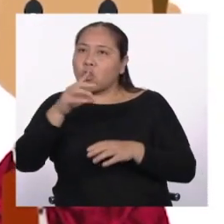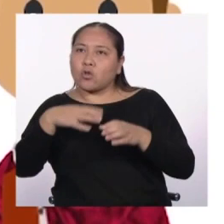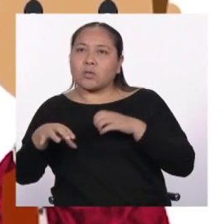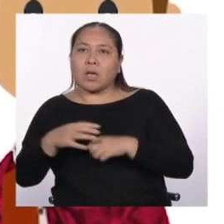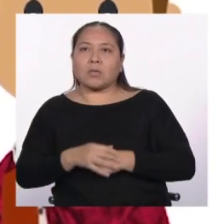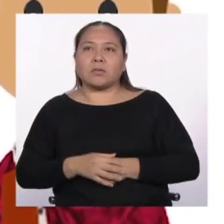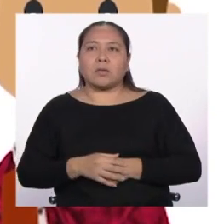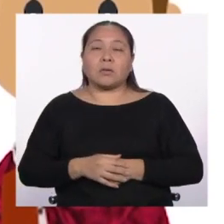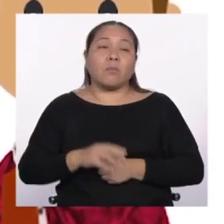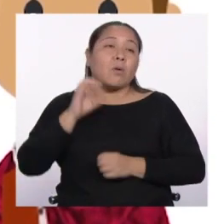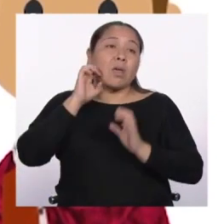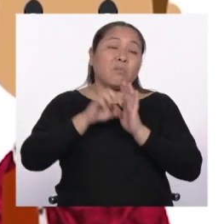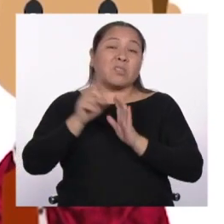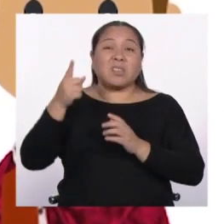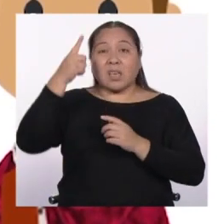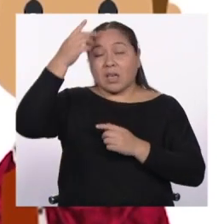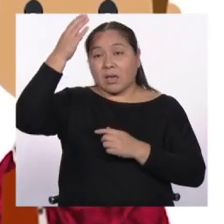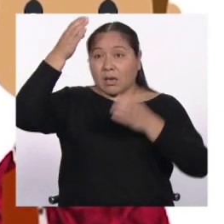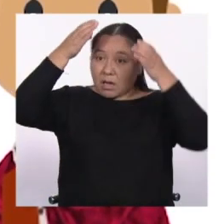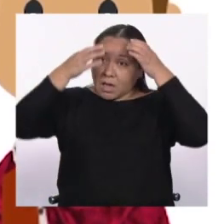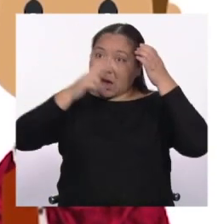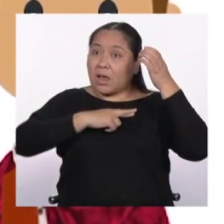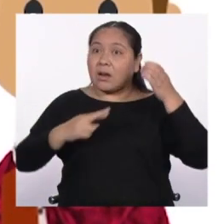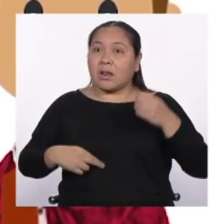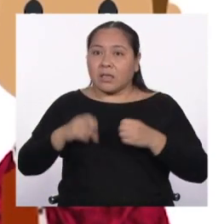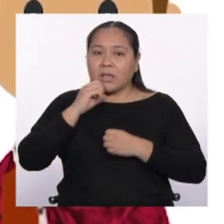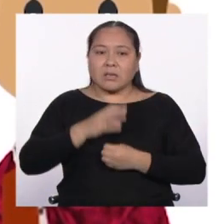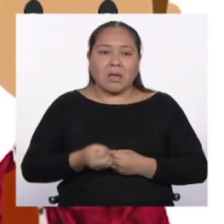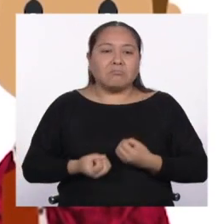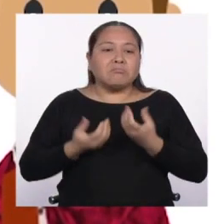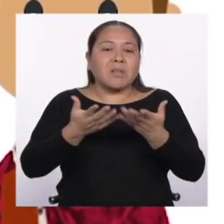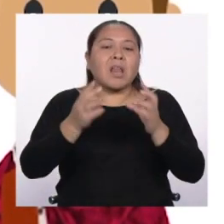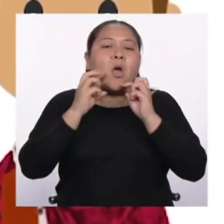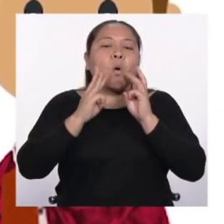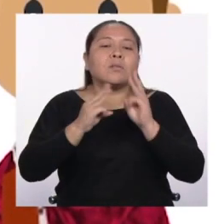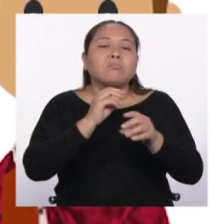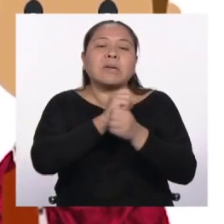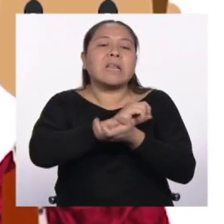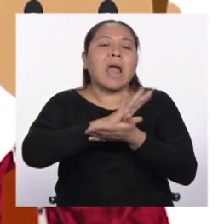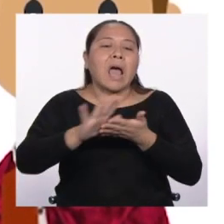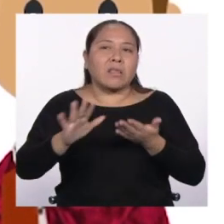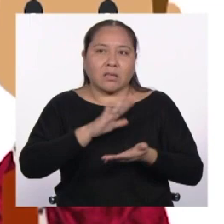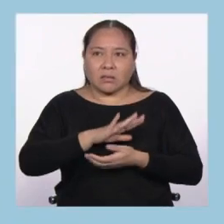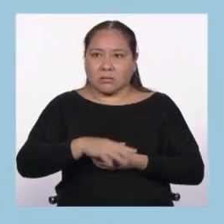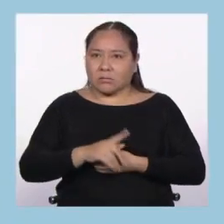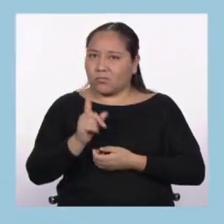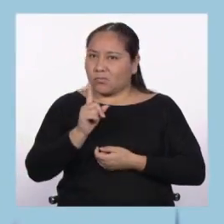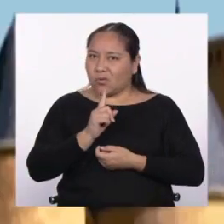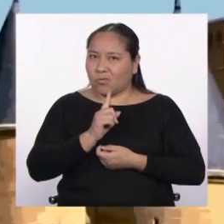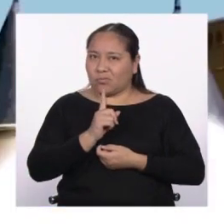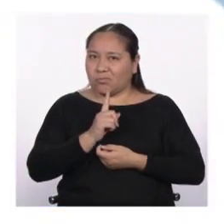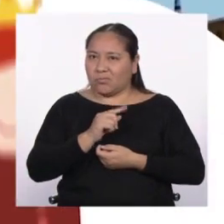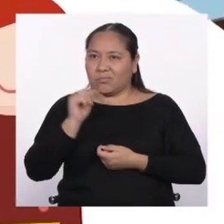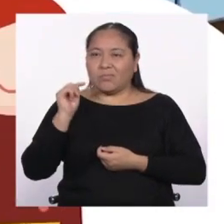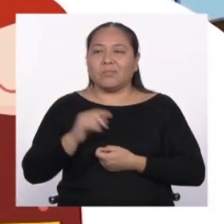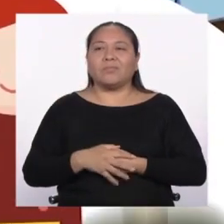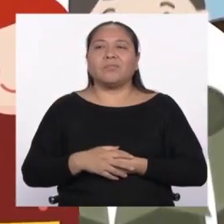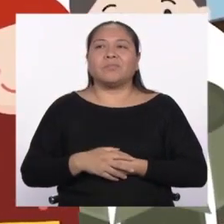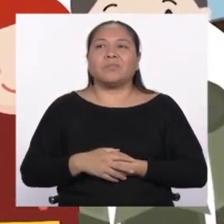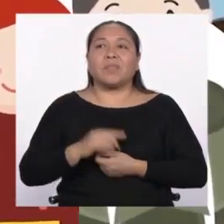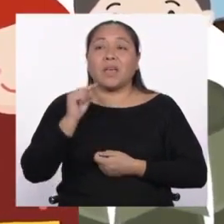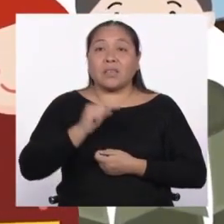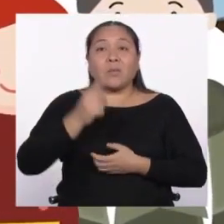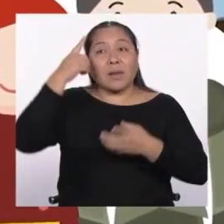sea, si el rey quería, hasta podía darle WhatsApp gratis a todo el pueblo. Ok, no. Eso sí, para